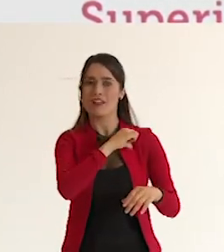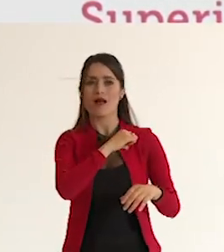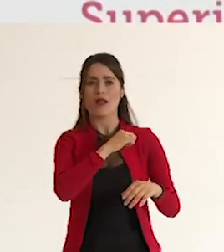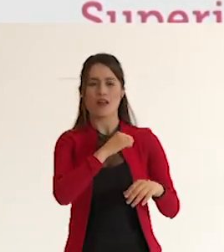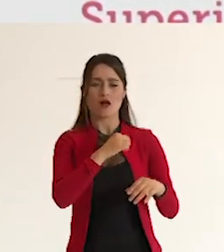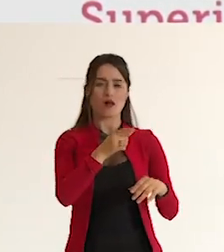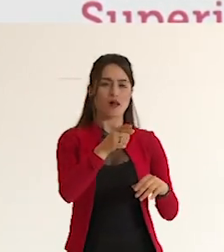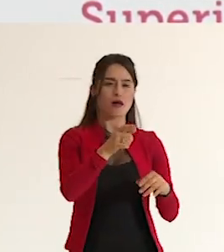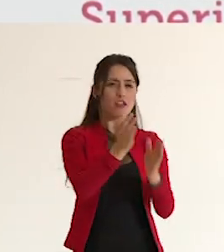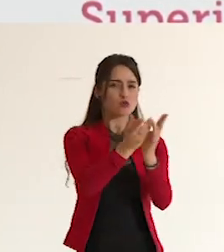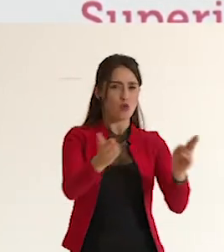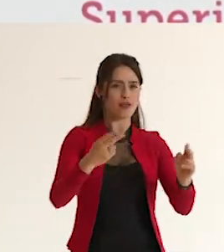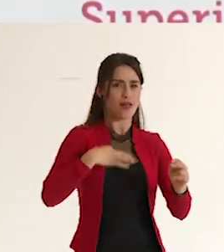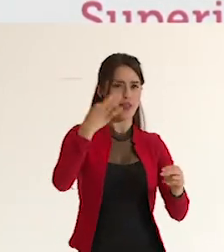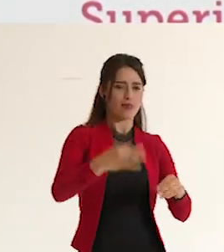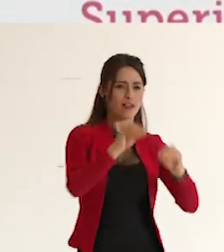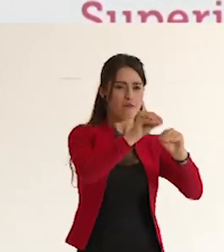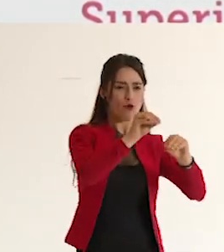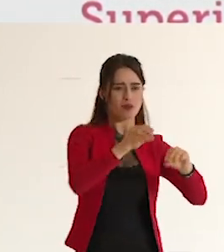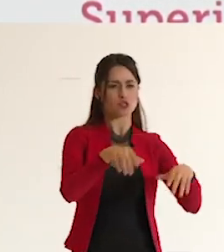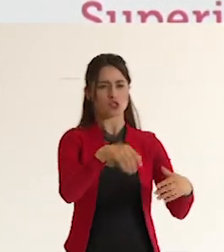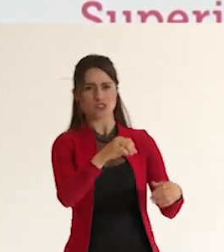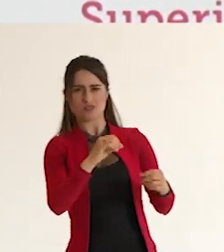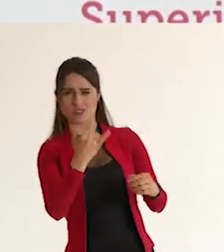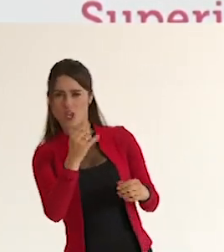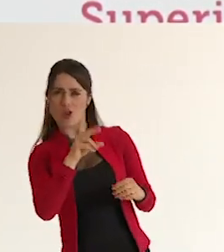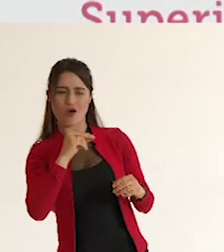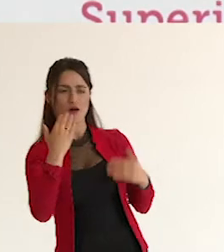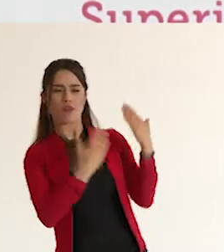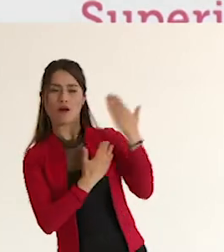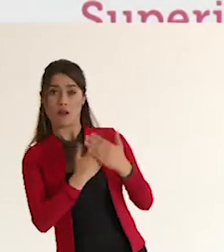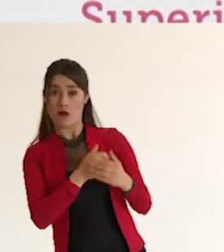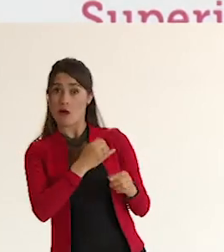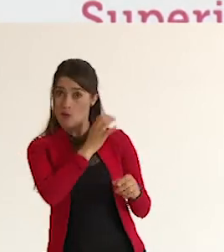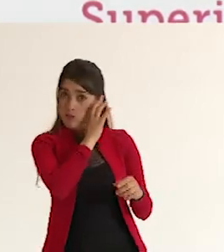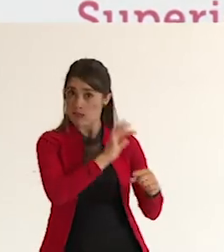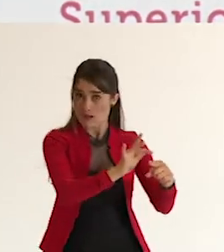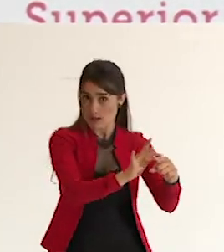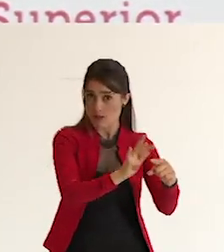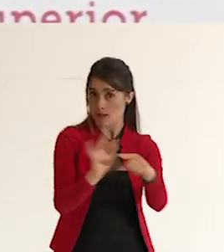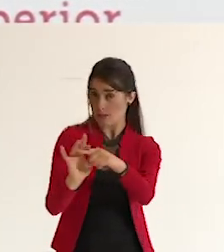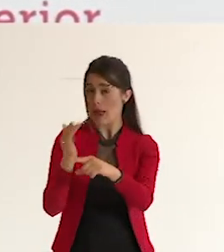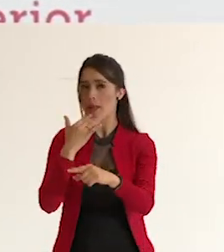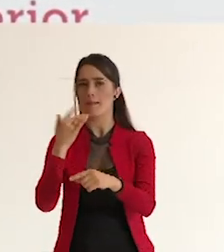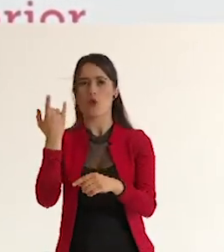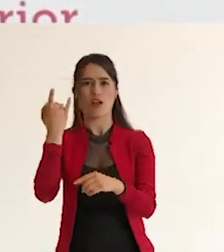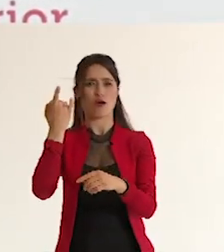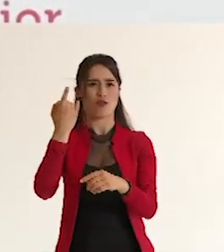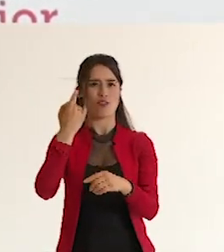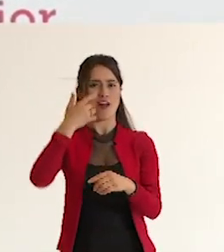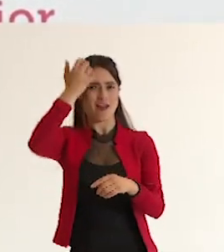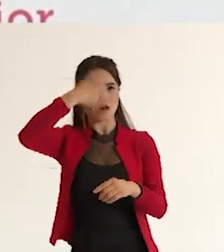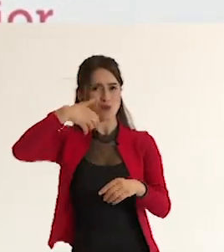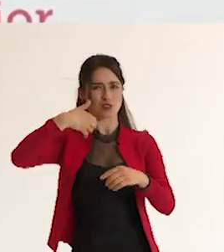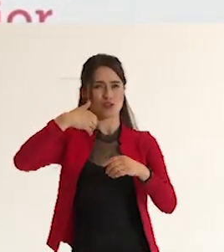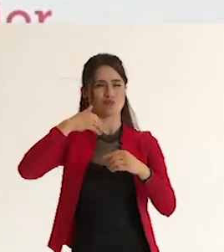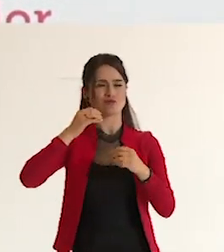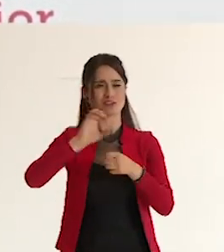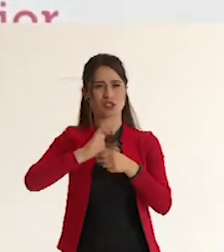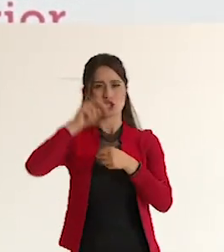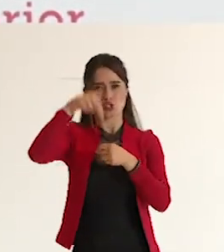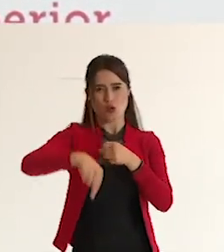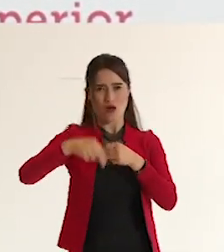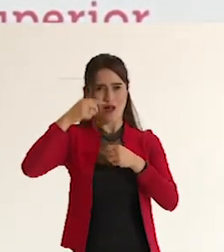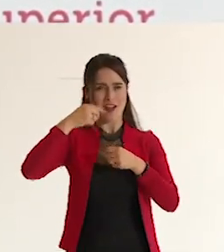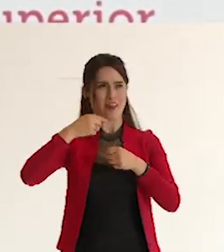ya sea porque usamos las pruebas que existen de competencias ciudadanas y pues bueno podemos tener una conversación